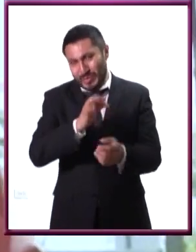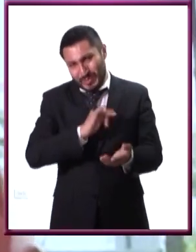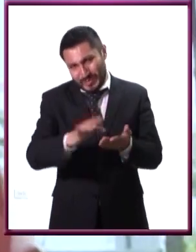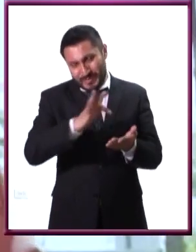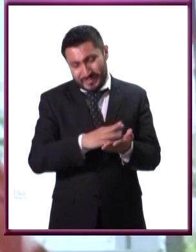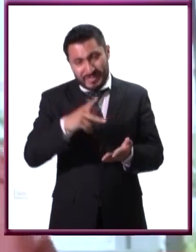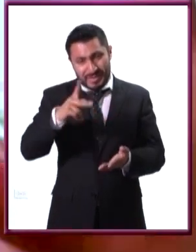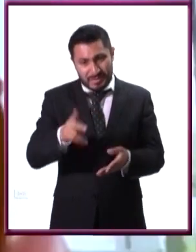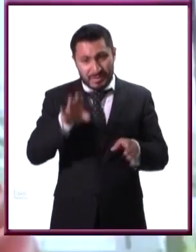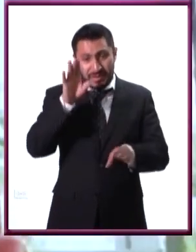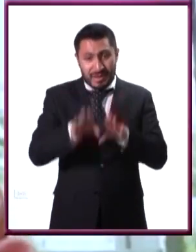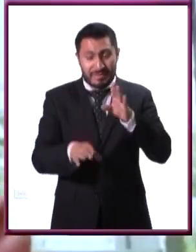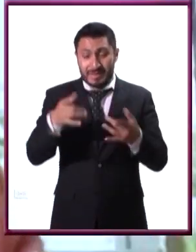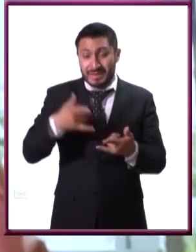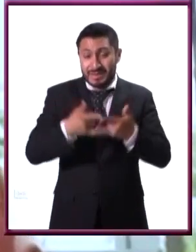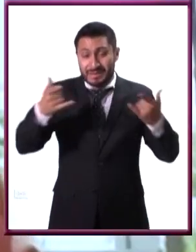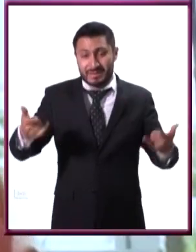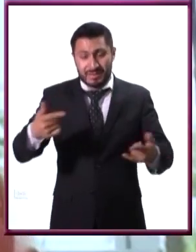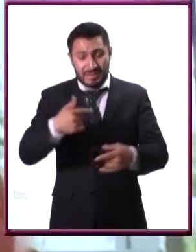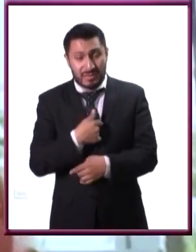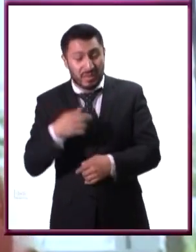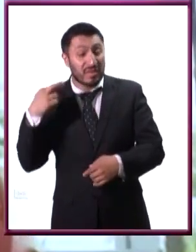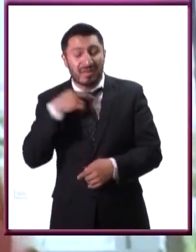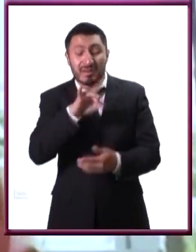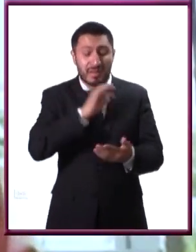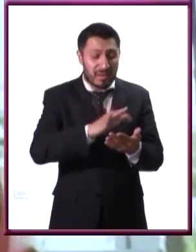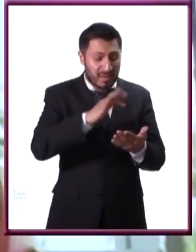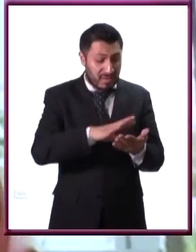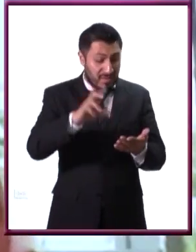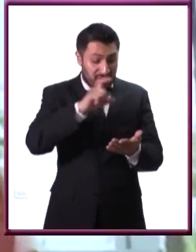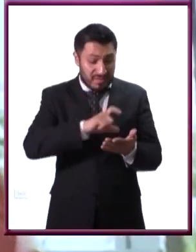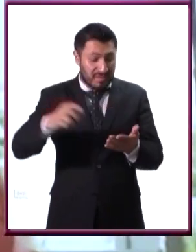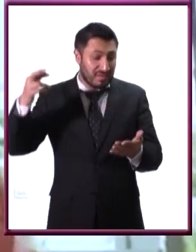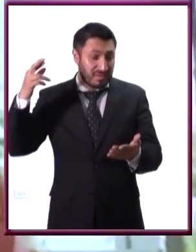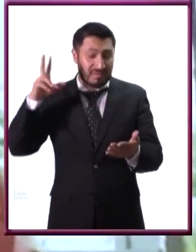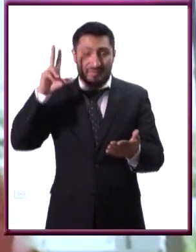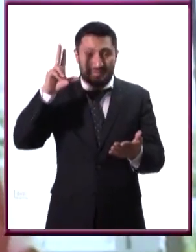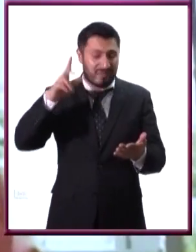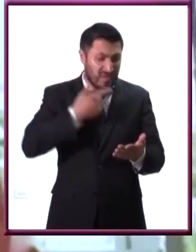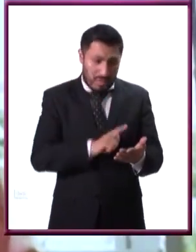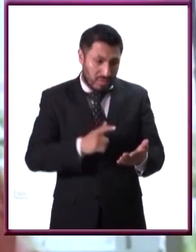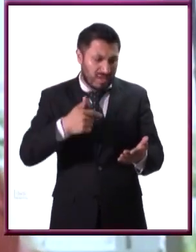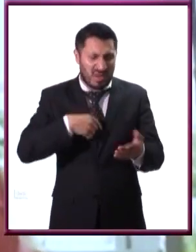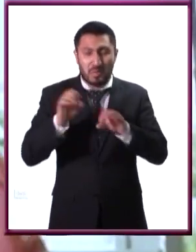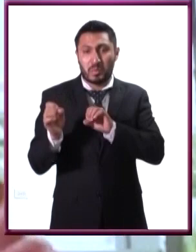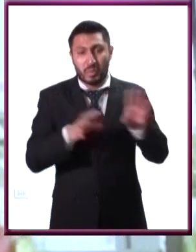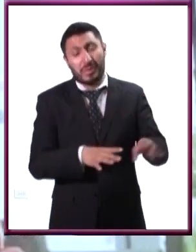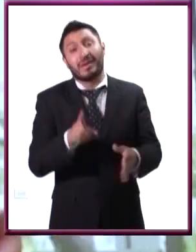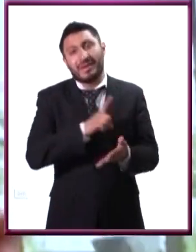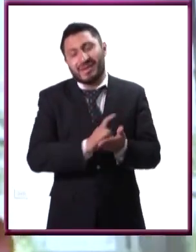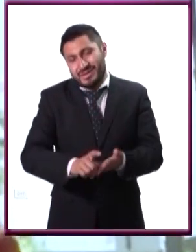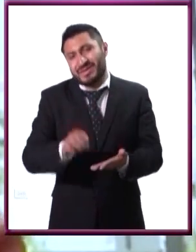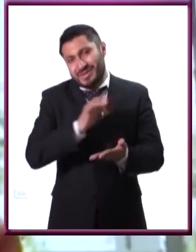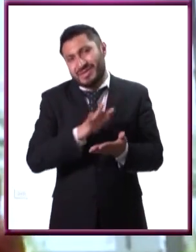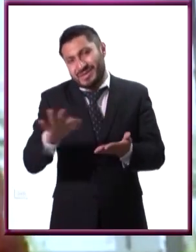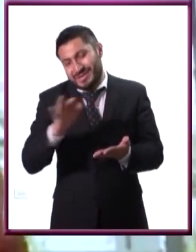esa oportunidad, ¿no? Pero no pasa cuando leo un cuento. Si el cuento no me atrapa desde las primeras 5 líneas, lo dejo. Y